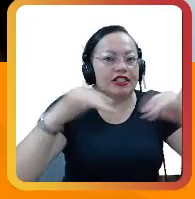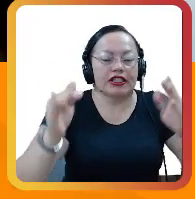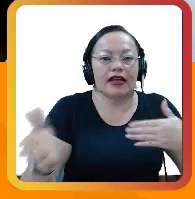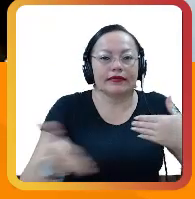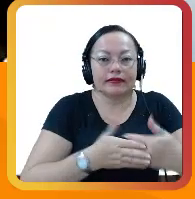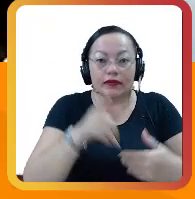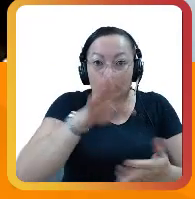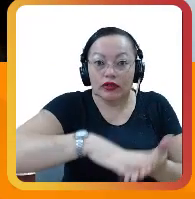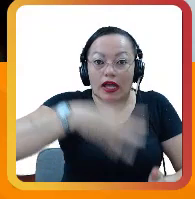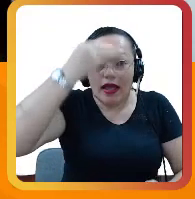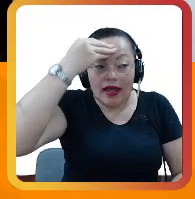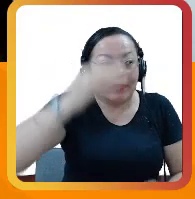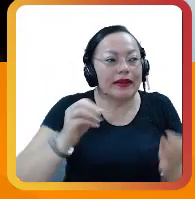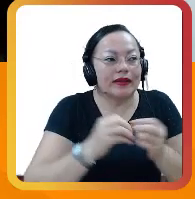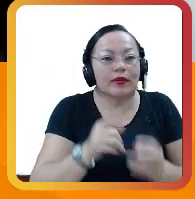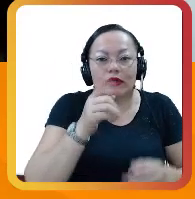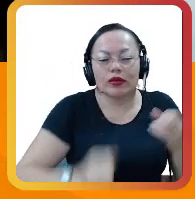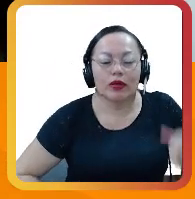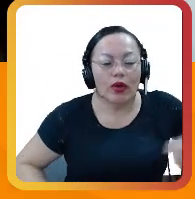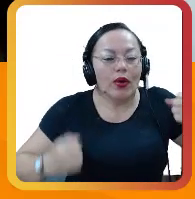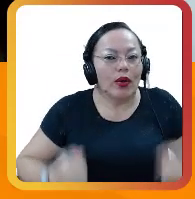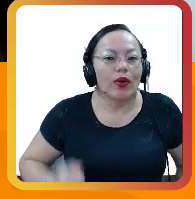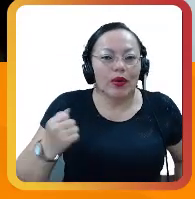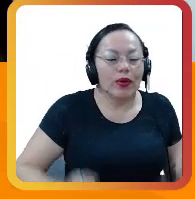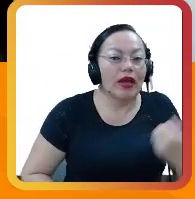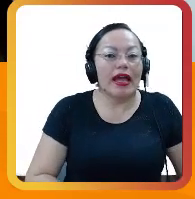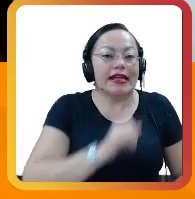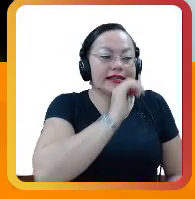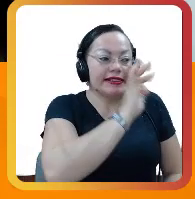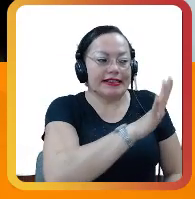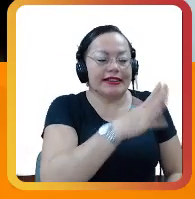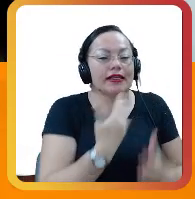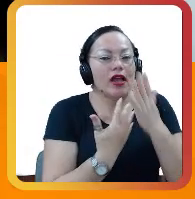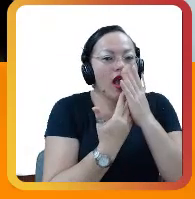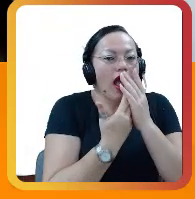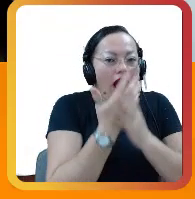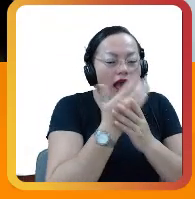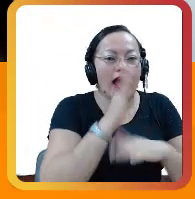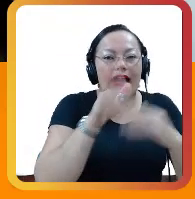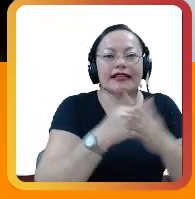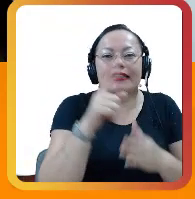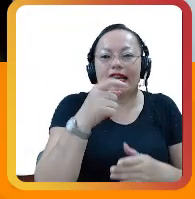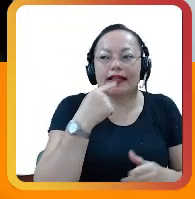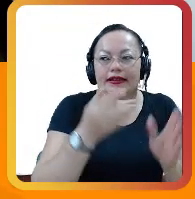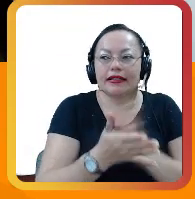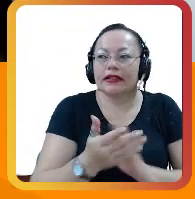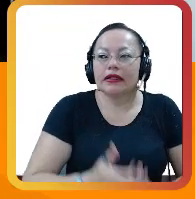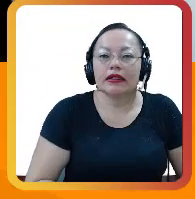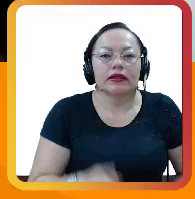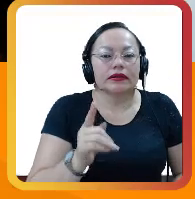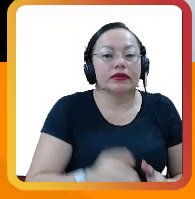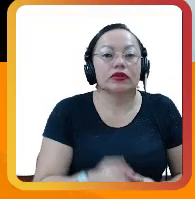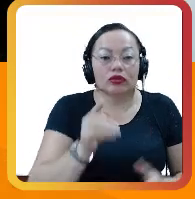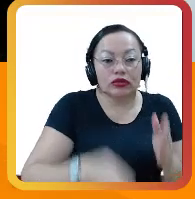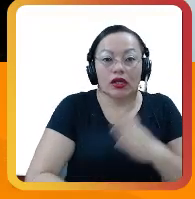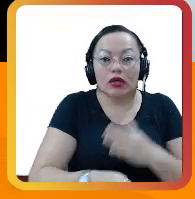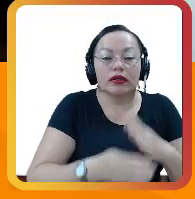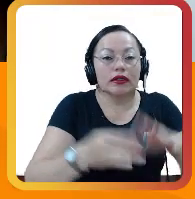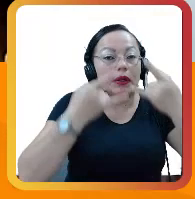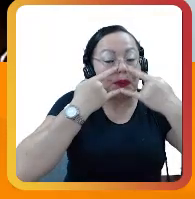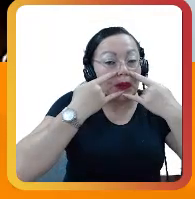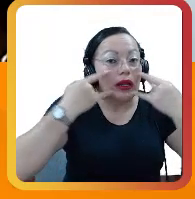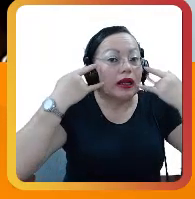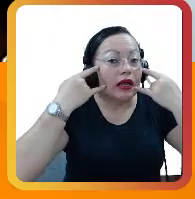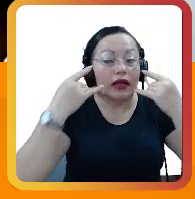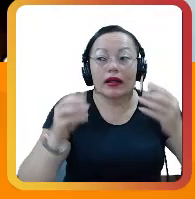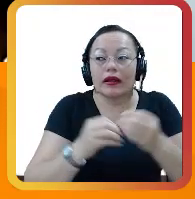¿Oíste, Laura? Si van a salir a trotar, okay, de 5 a 6 de la mañana únicamente. No se les vaya a olvidar el tapabocas,